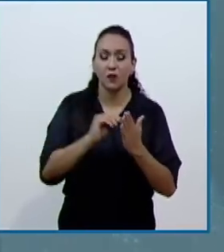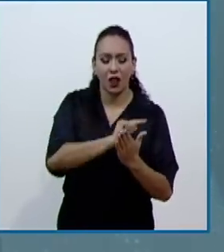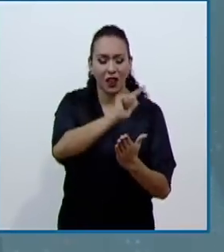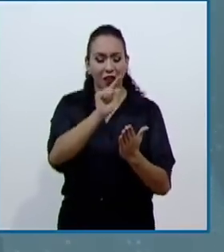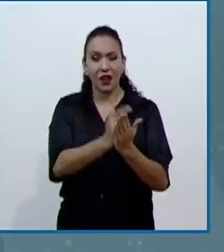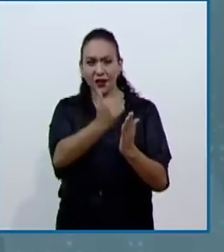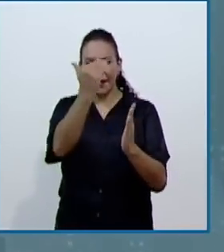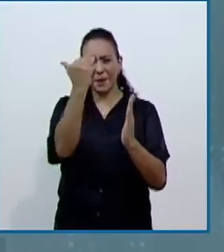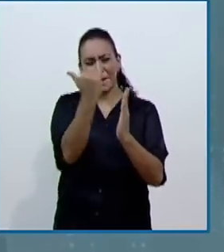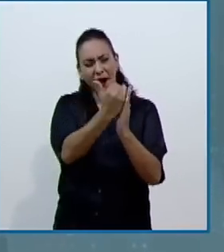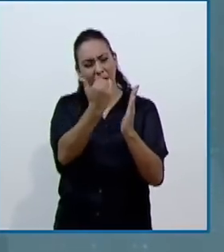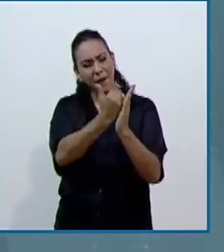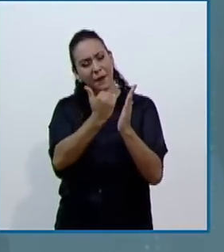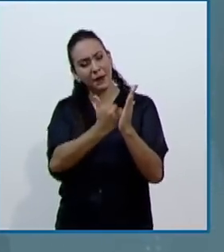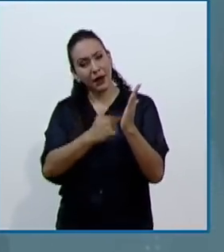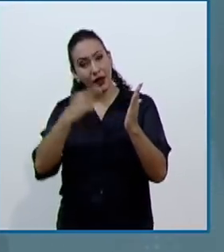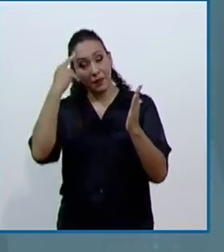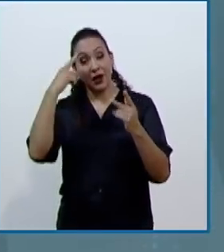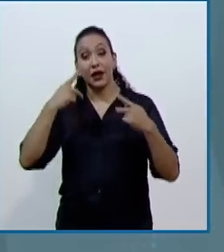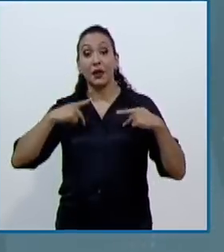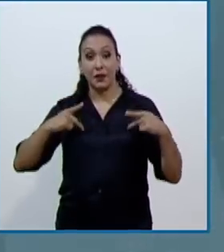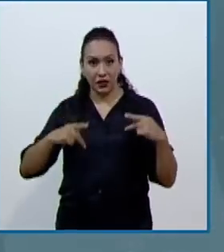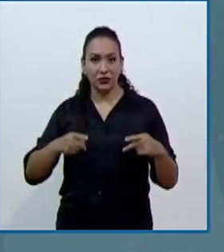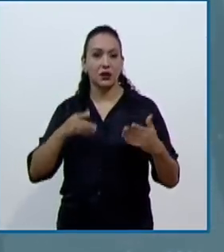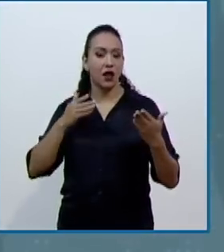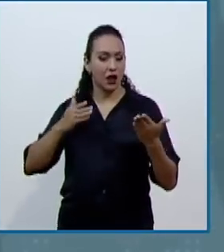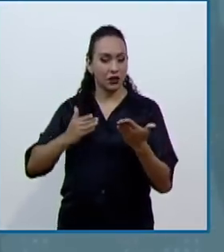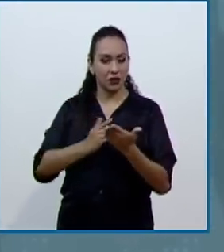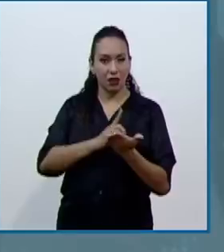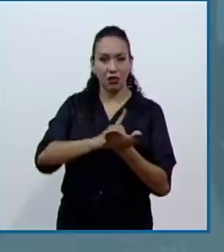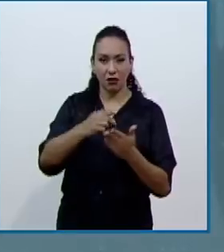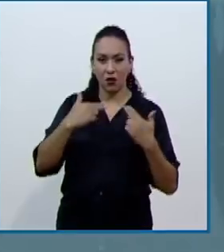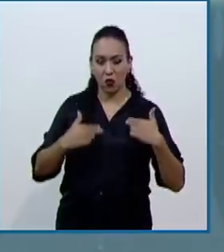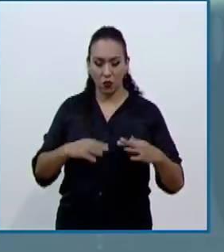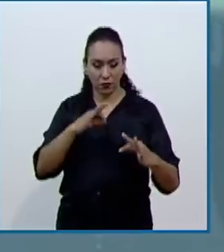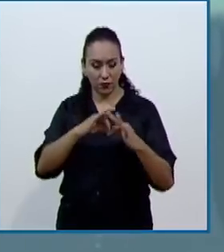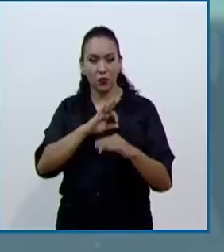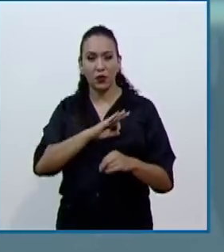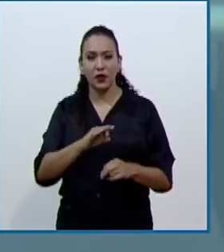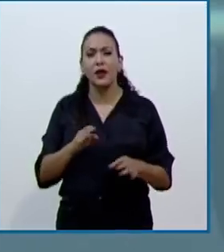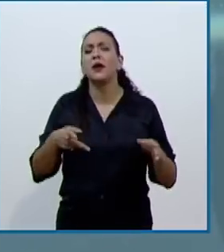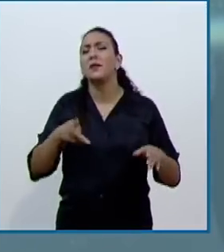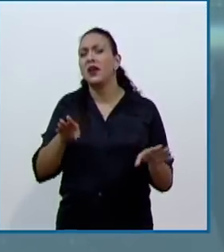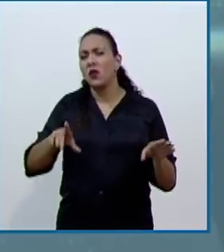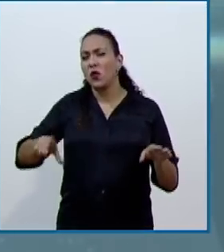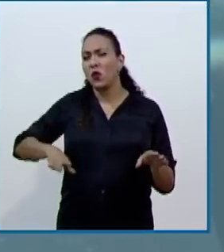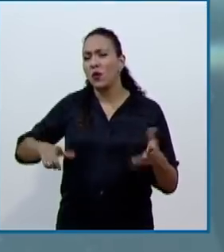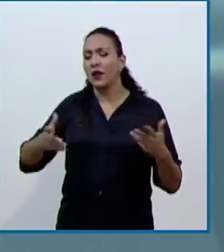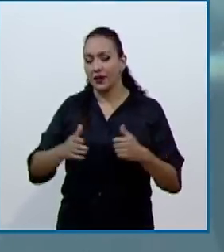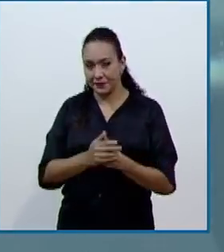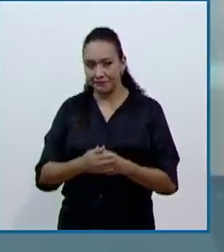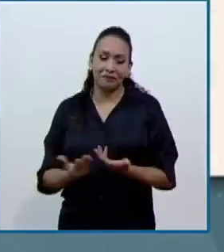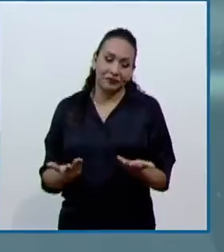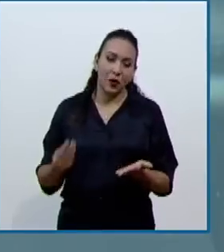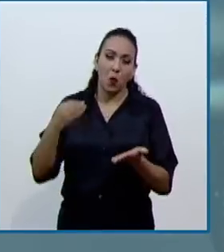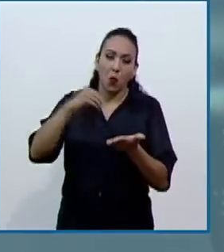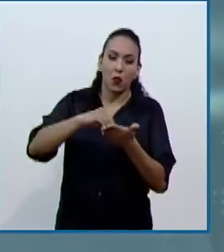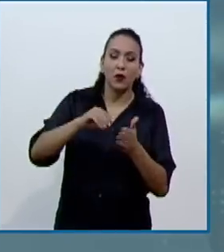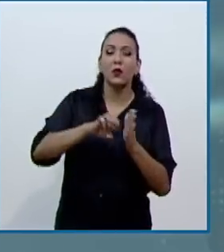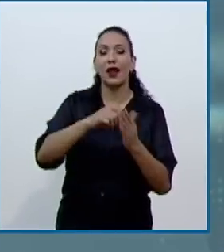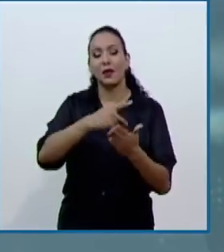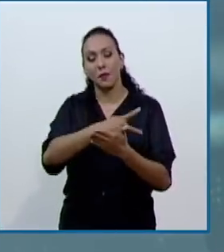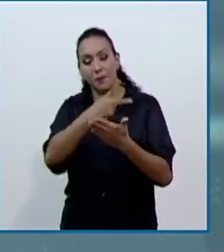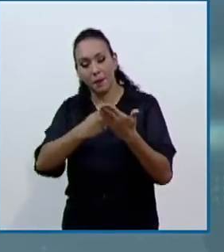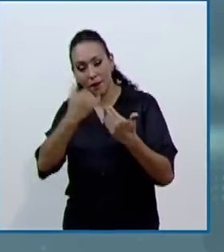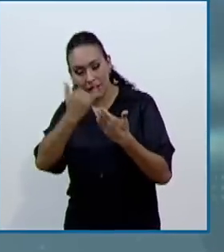y políticas que promuevan sus derechos humanos, lo que incluye diseñar sistemas de apoyo que les permitan elegir y tener control sobre ellos